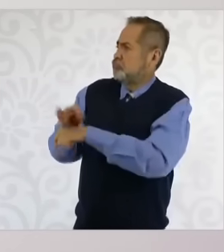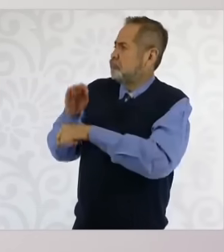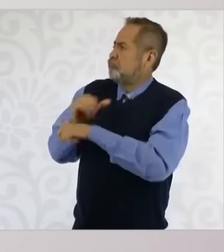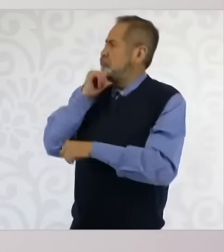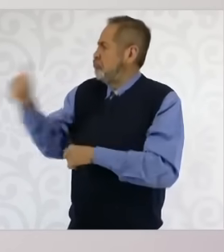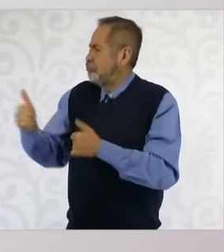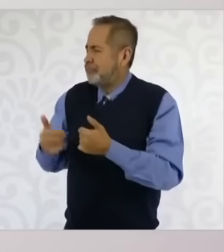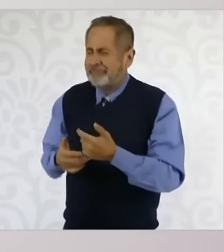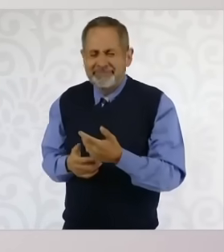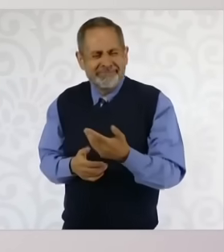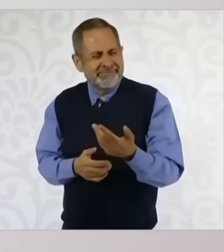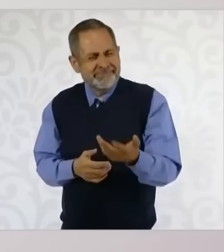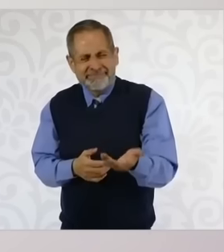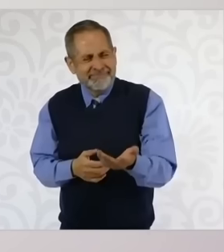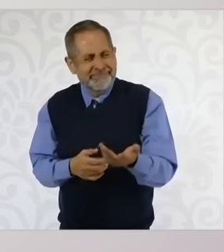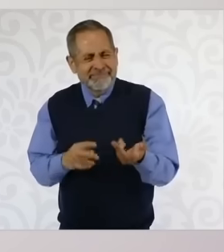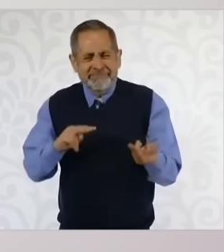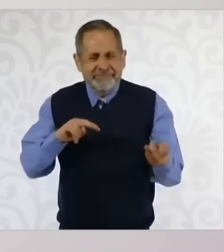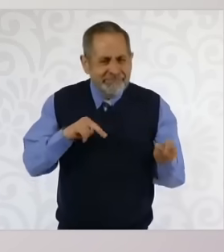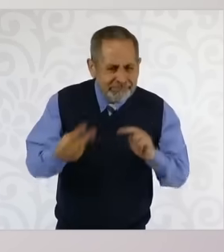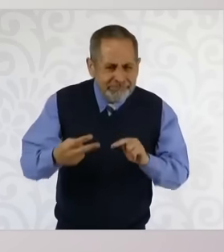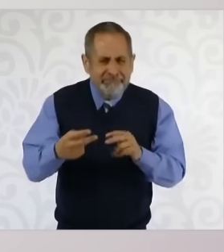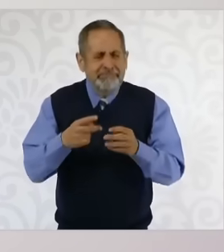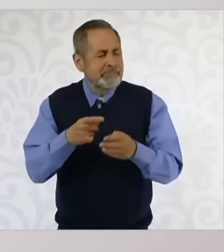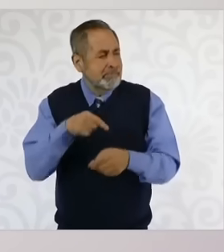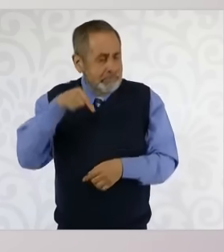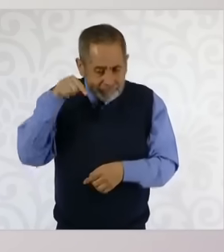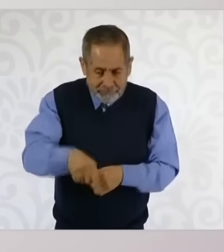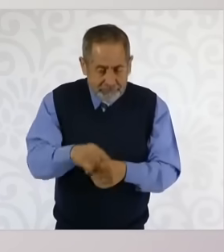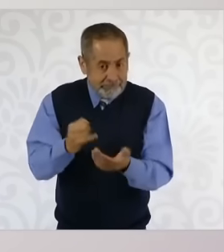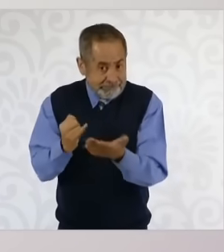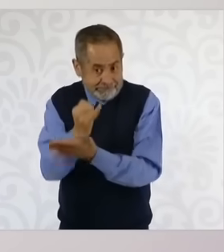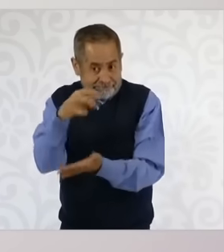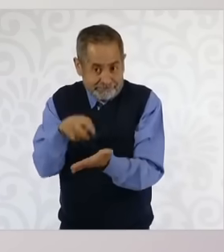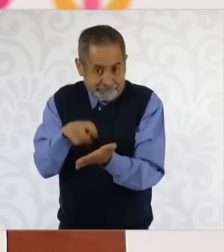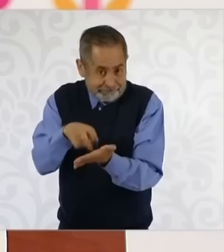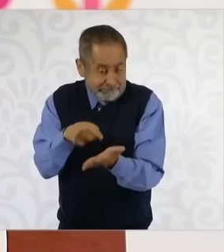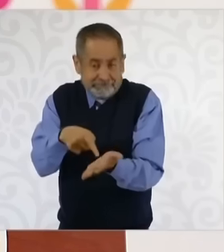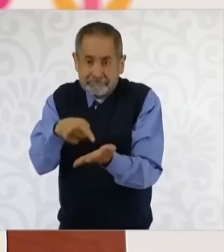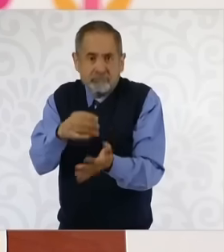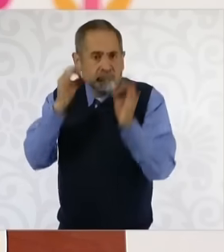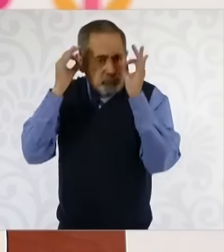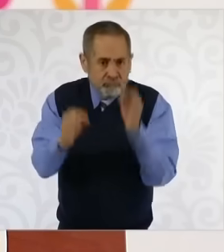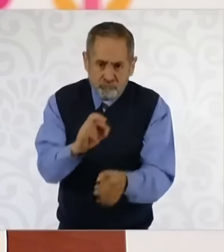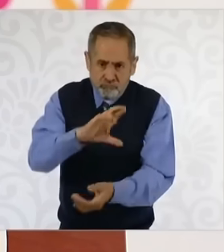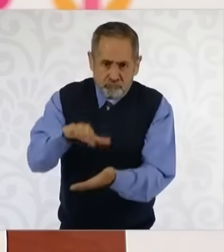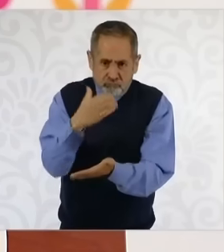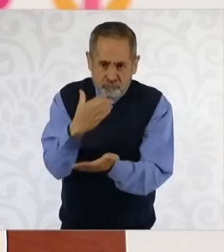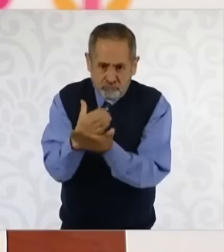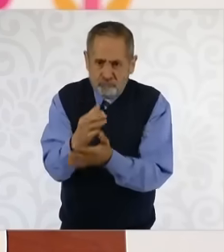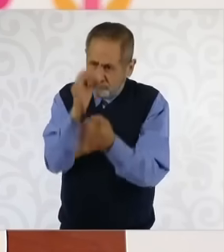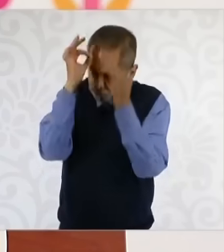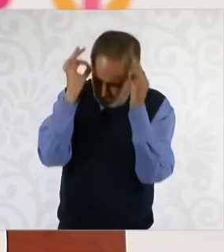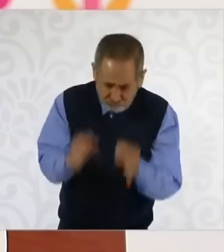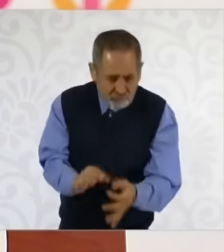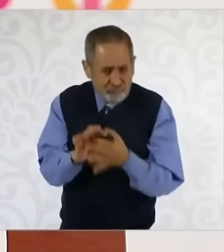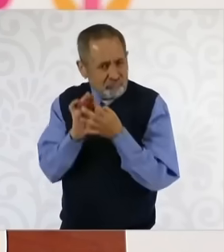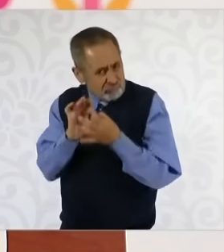Esta decisión es más republicana, es republicana,